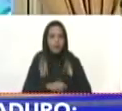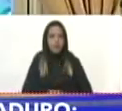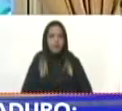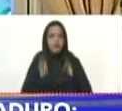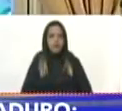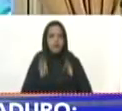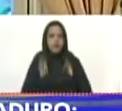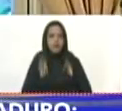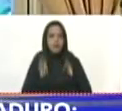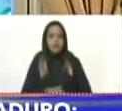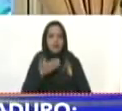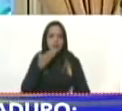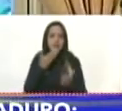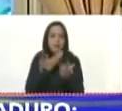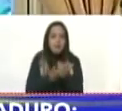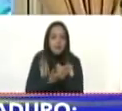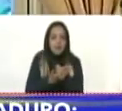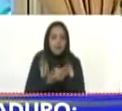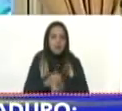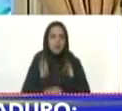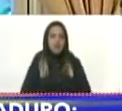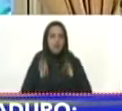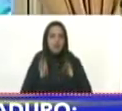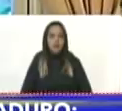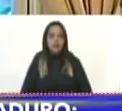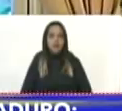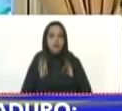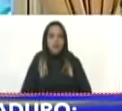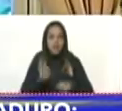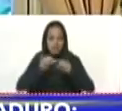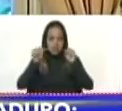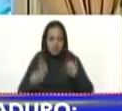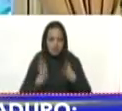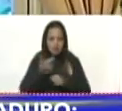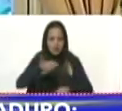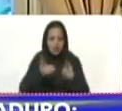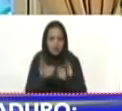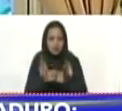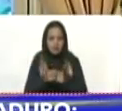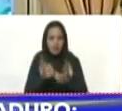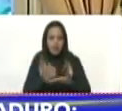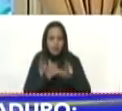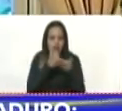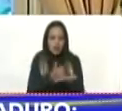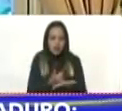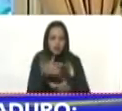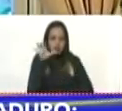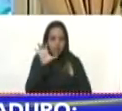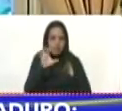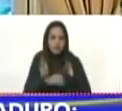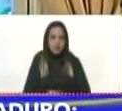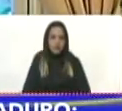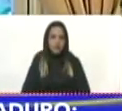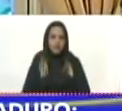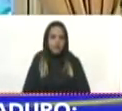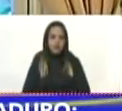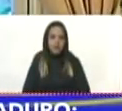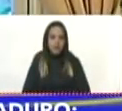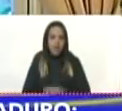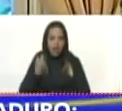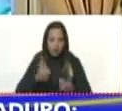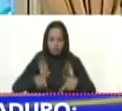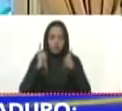me están solicitando para el sistema financiero y de créditos del país, solicitan la